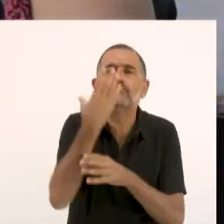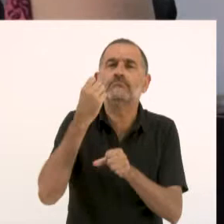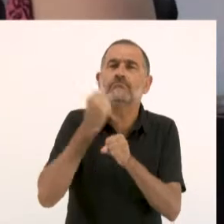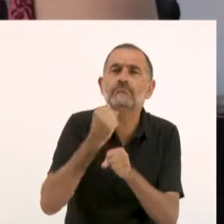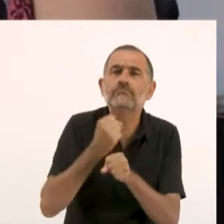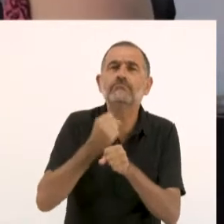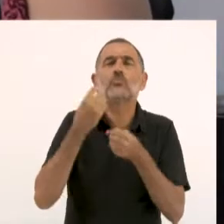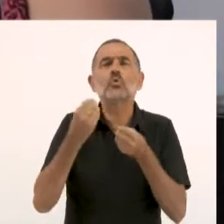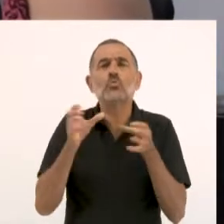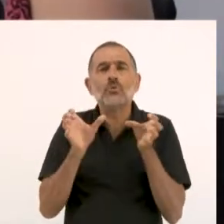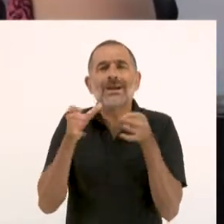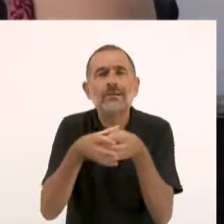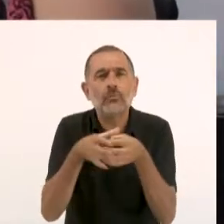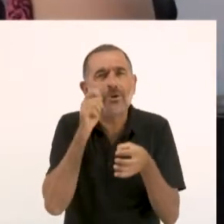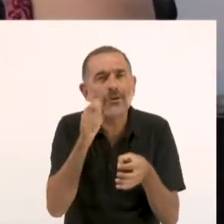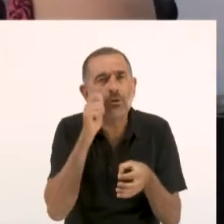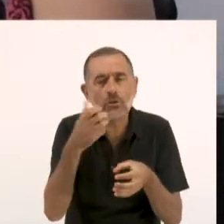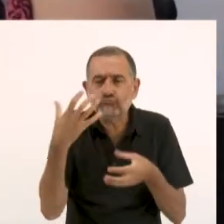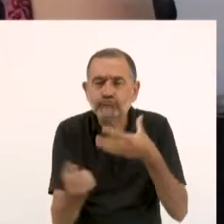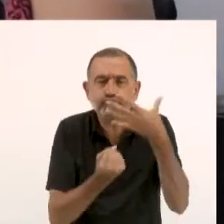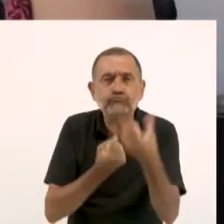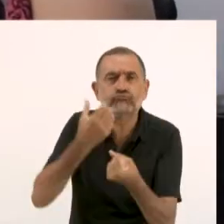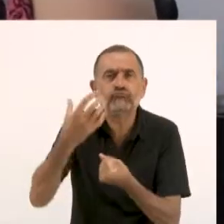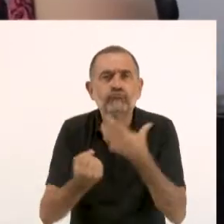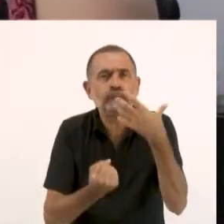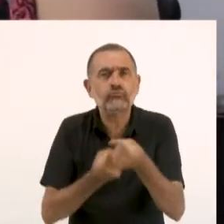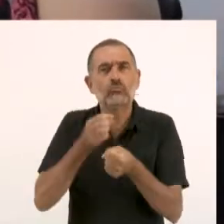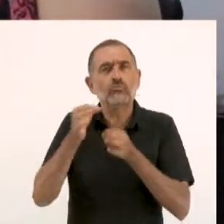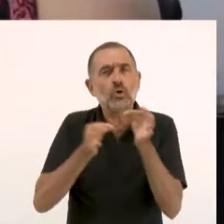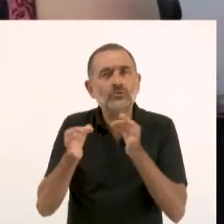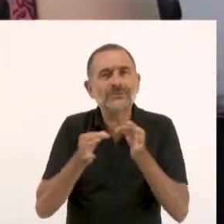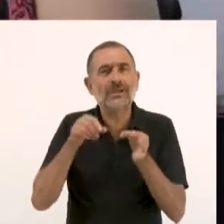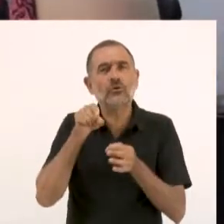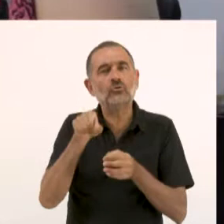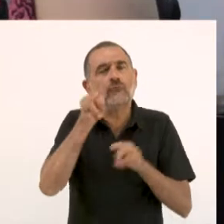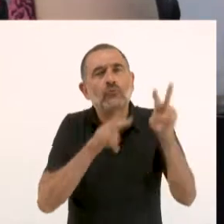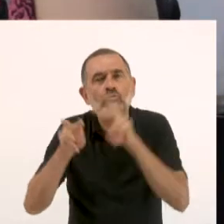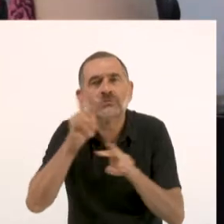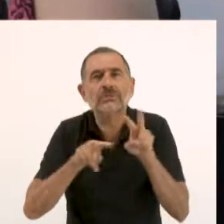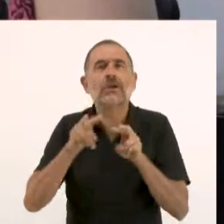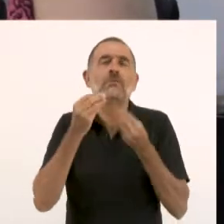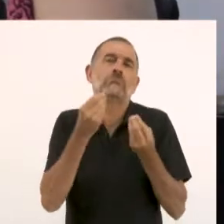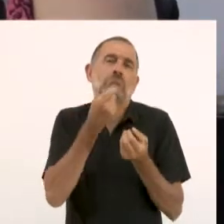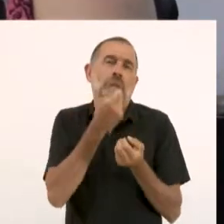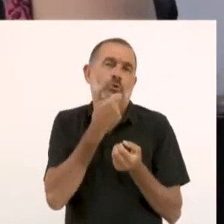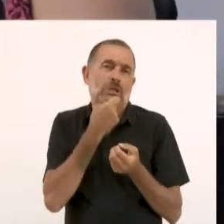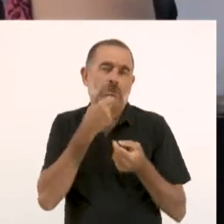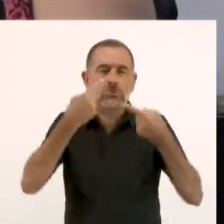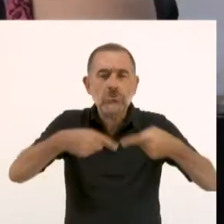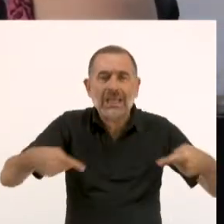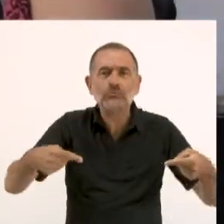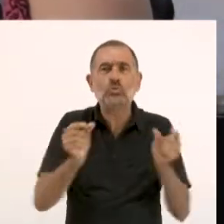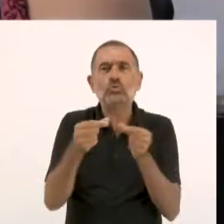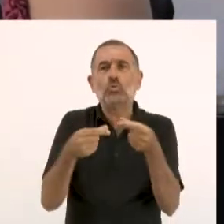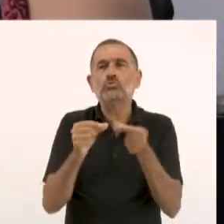era el equipo de arqueología de rescate. Era un proyecto que trataba de, en los casos que hubiera restos arqueológicos